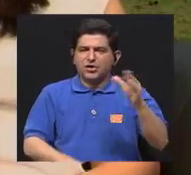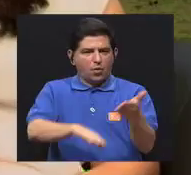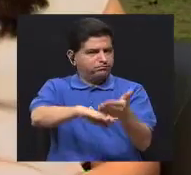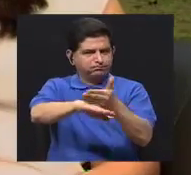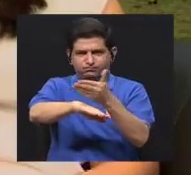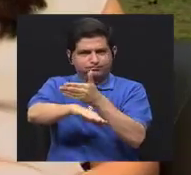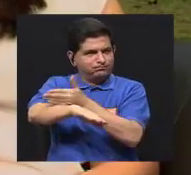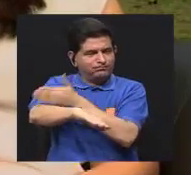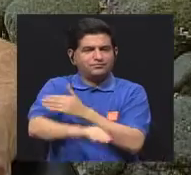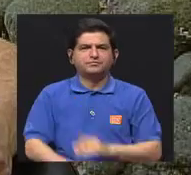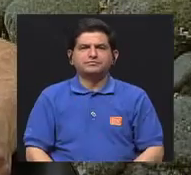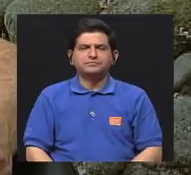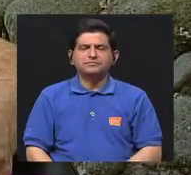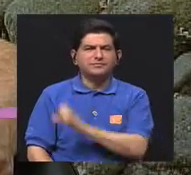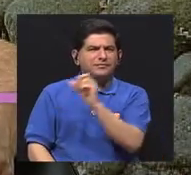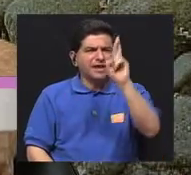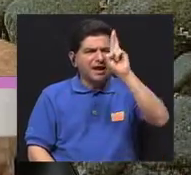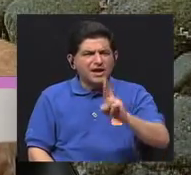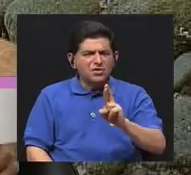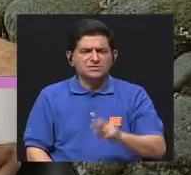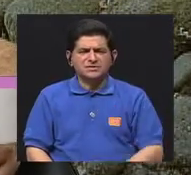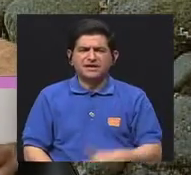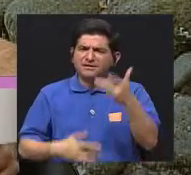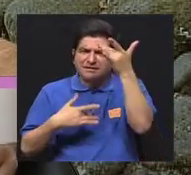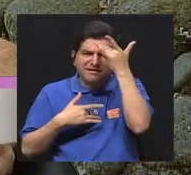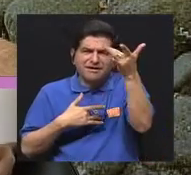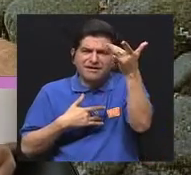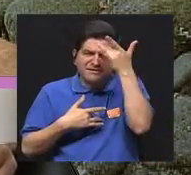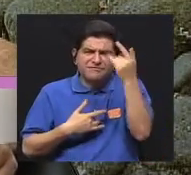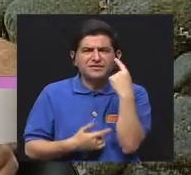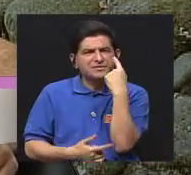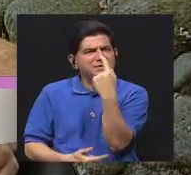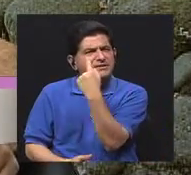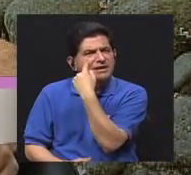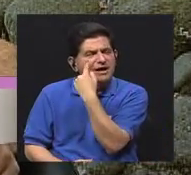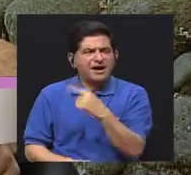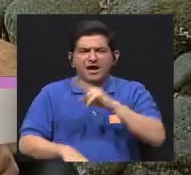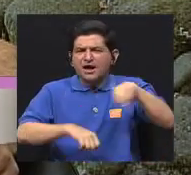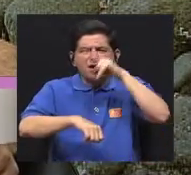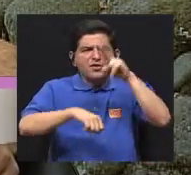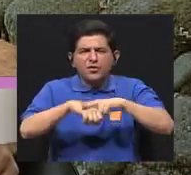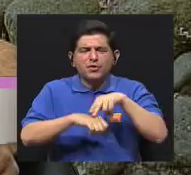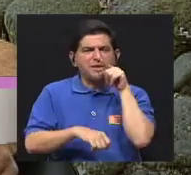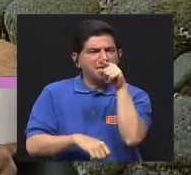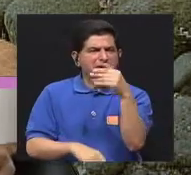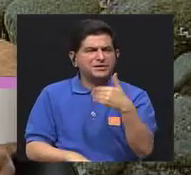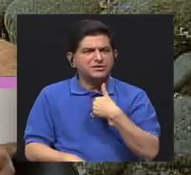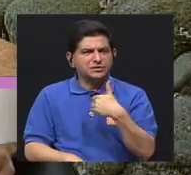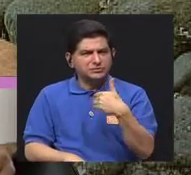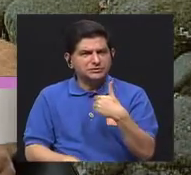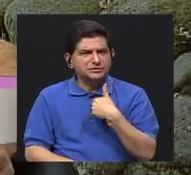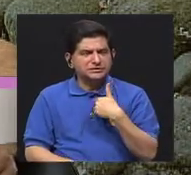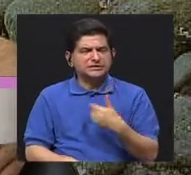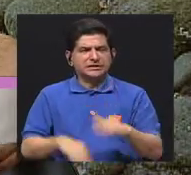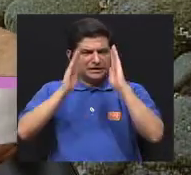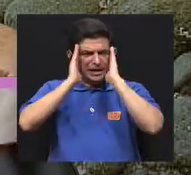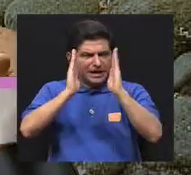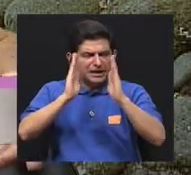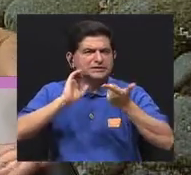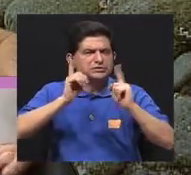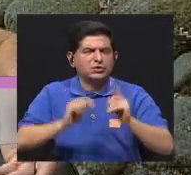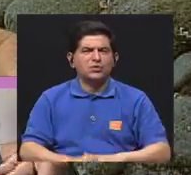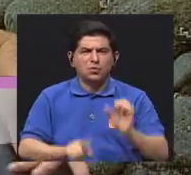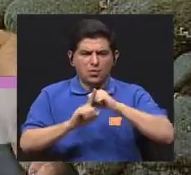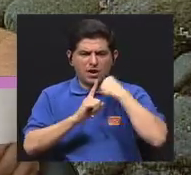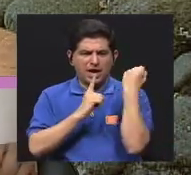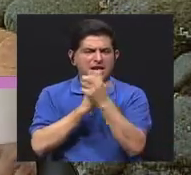Y doctora, a nivel de Costa Rica, ¿cuáles son las enfermedades de los ojos que más frecuentemente a ustedes les toca pues atender? ¿Cómo es el